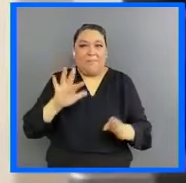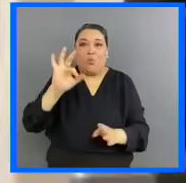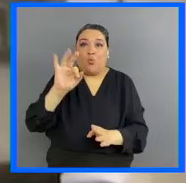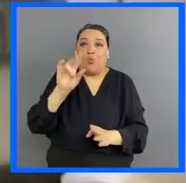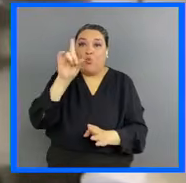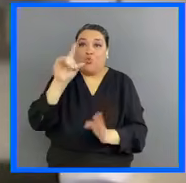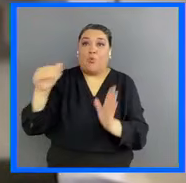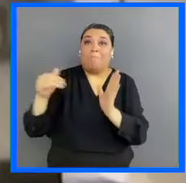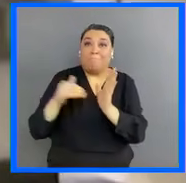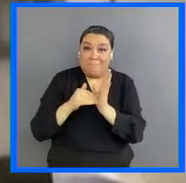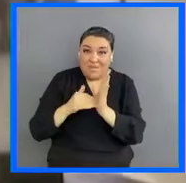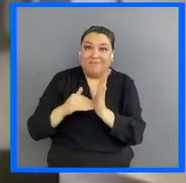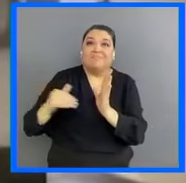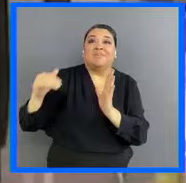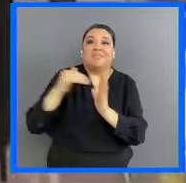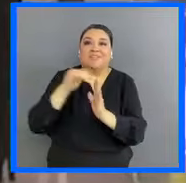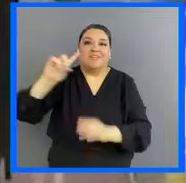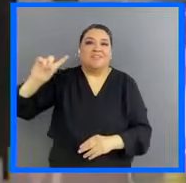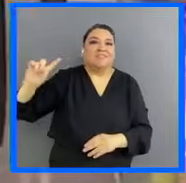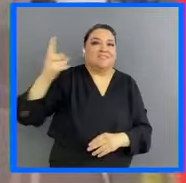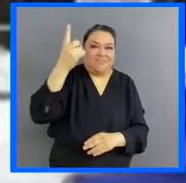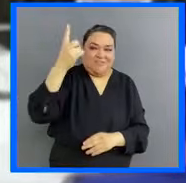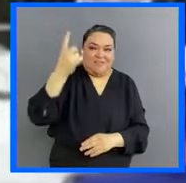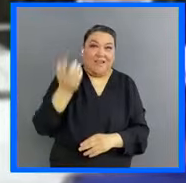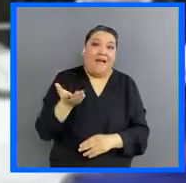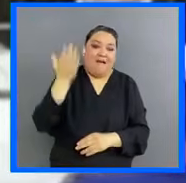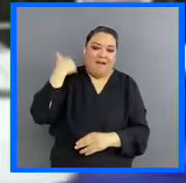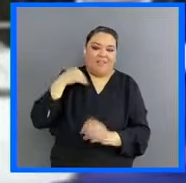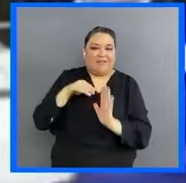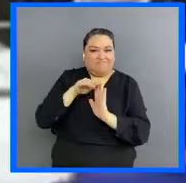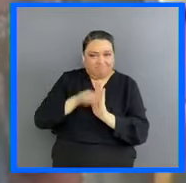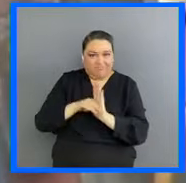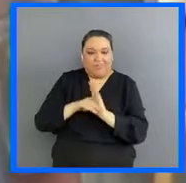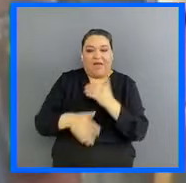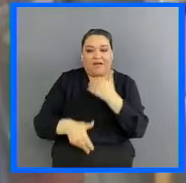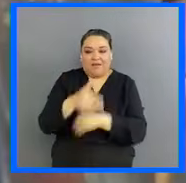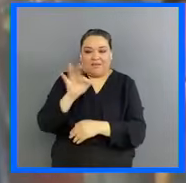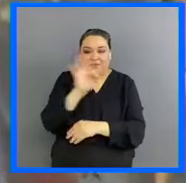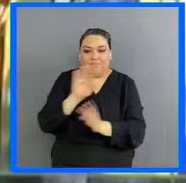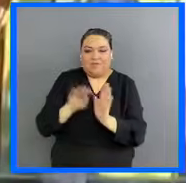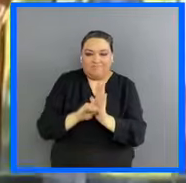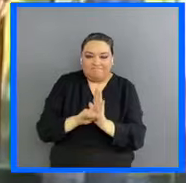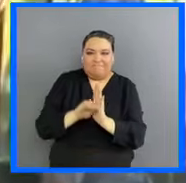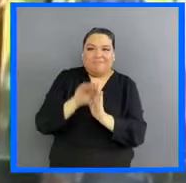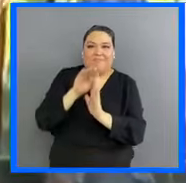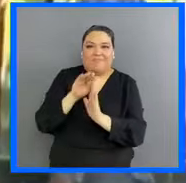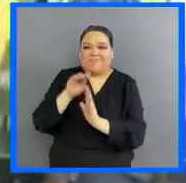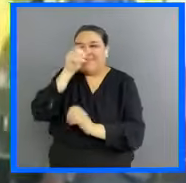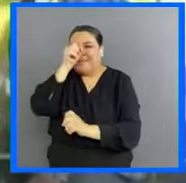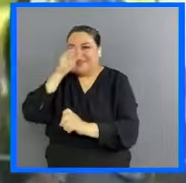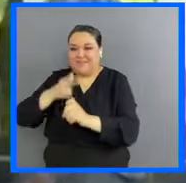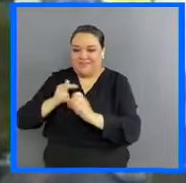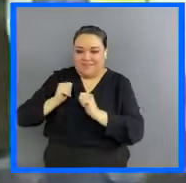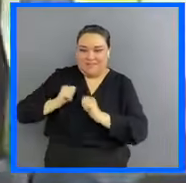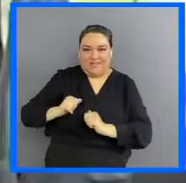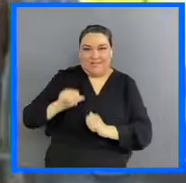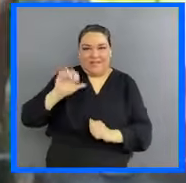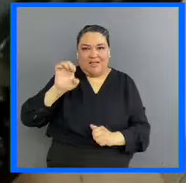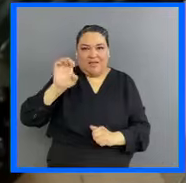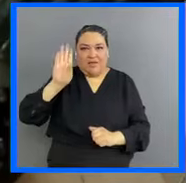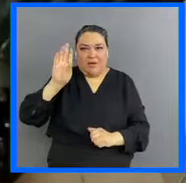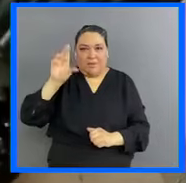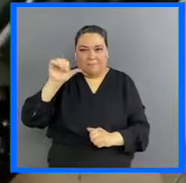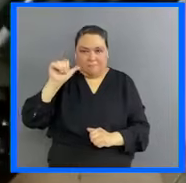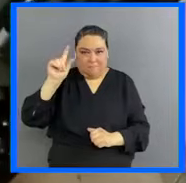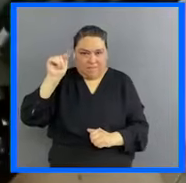dólares, 15% más que en 2024, reveló el secretario de Economía, Marcelo Ebrard. En conferencia detalló que esto se